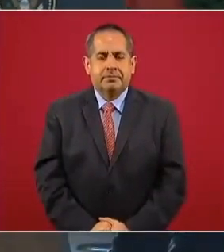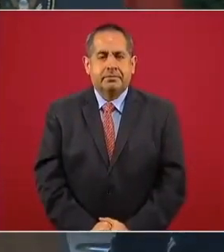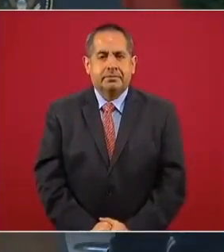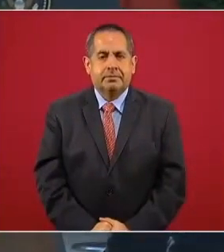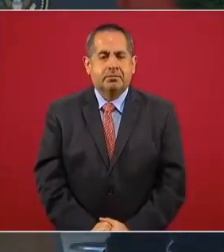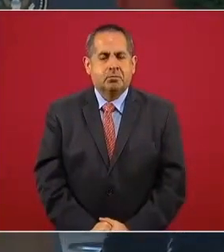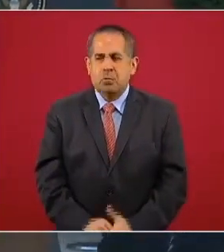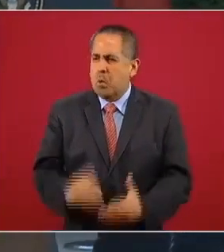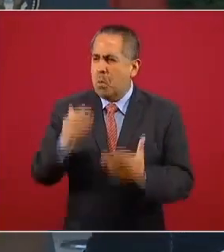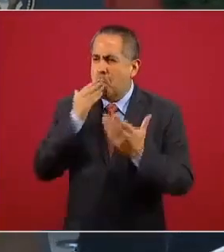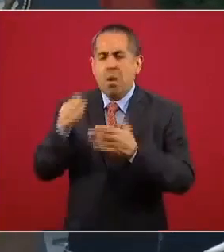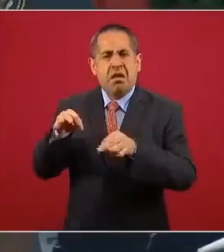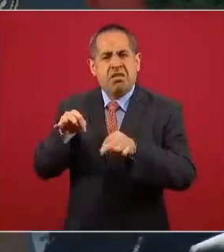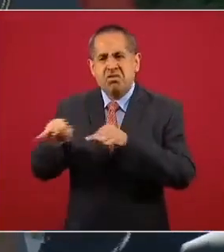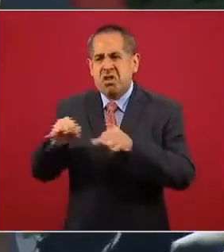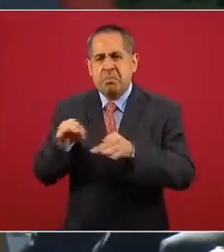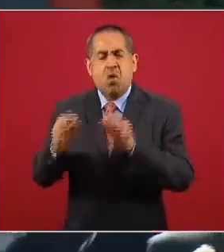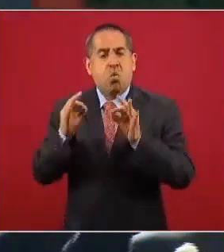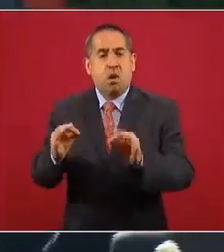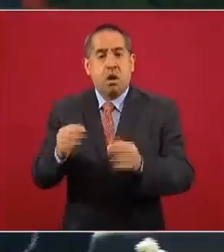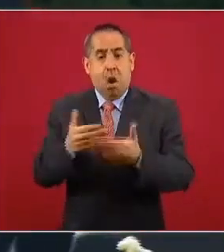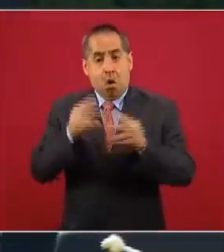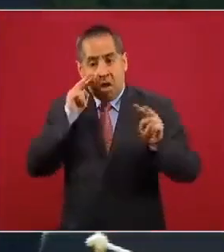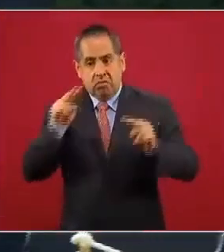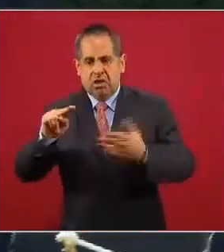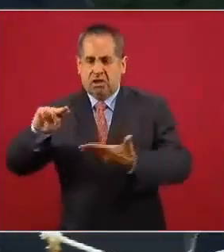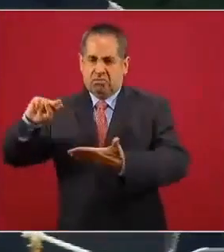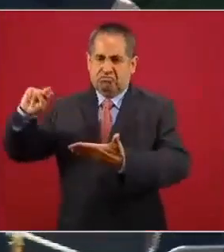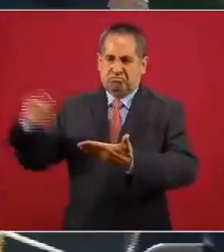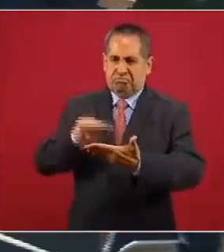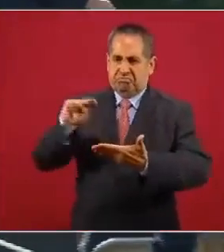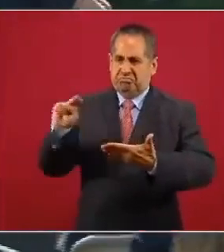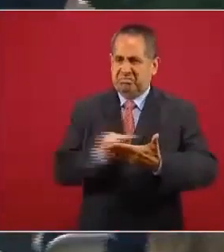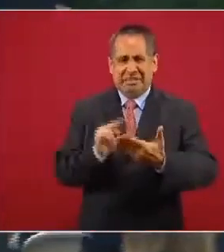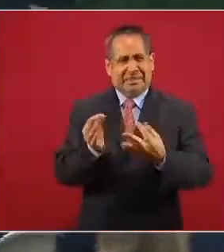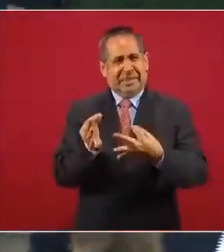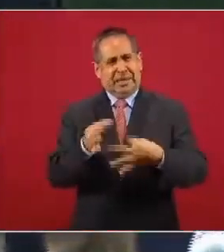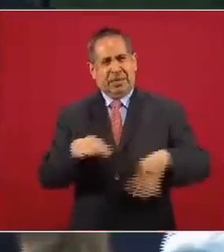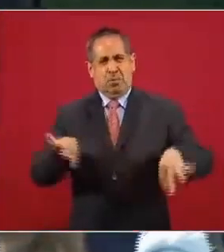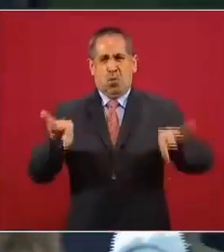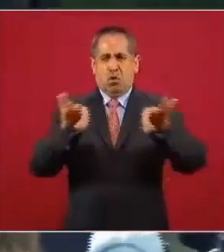sign a very important document. Ahora firmaremos un documento muy importante.